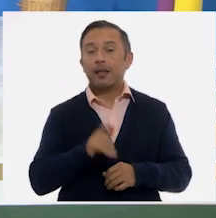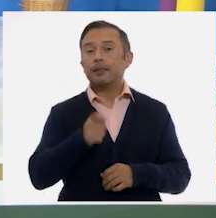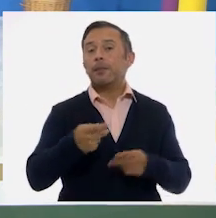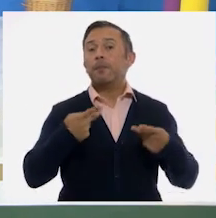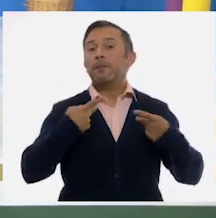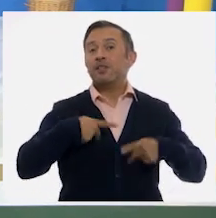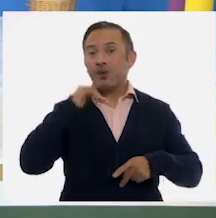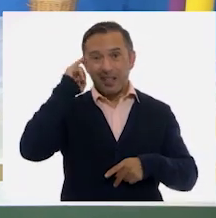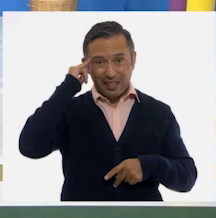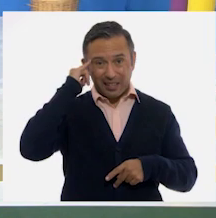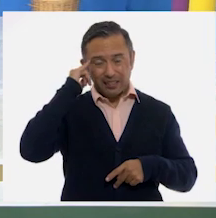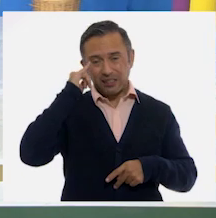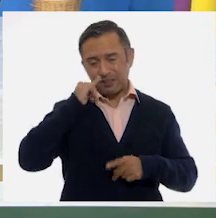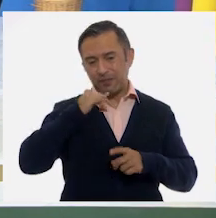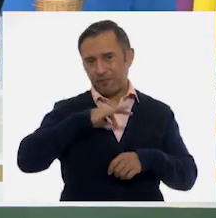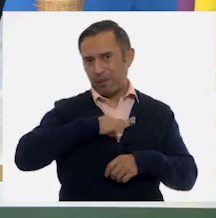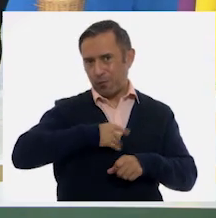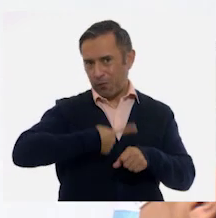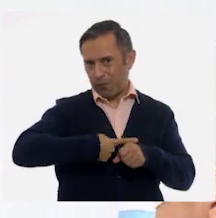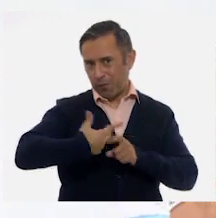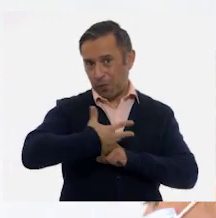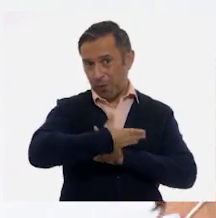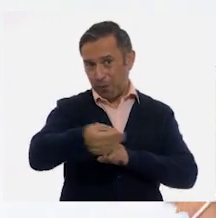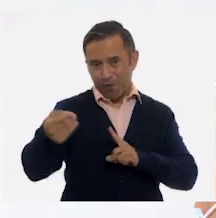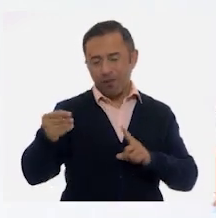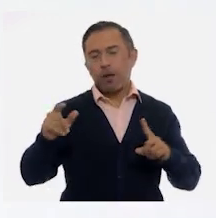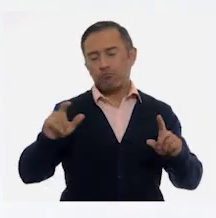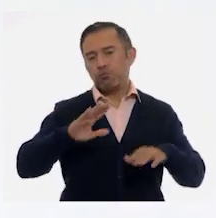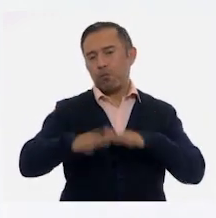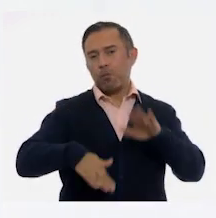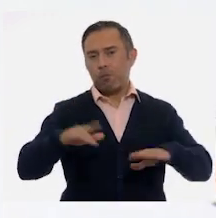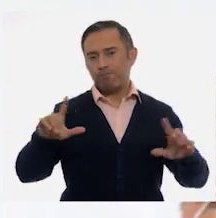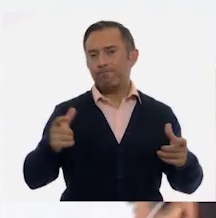las terribles epidemias que ocurrieron en el siglo XVI.